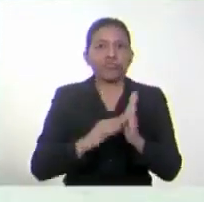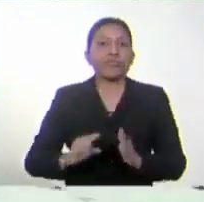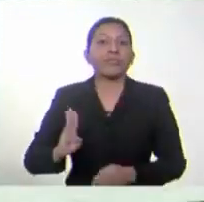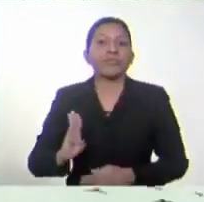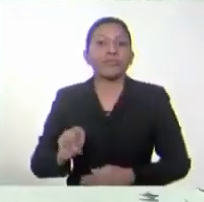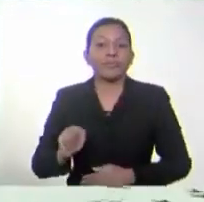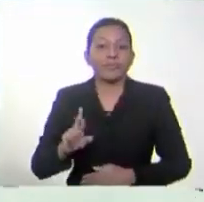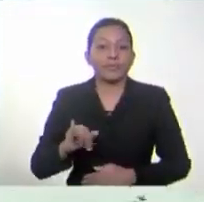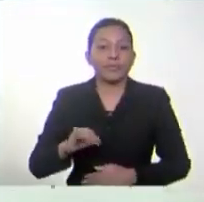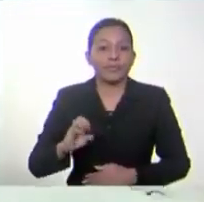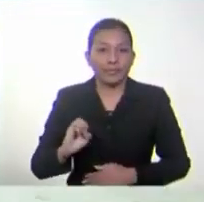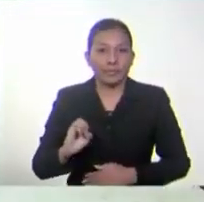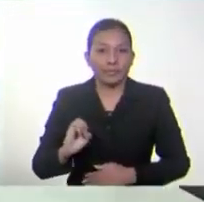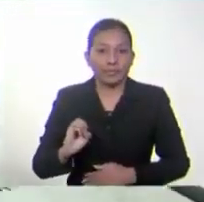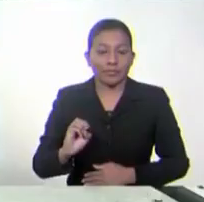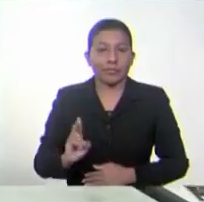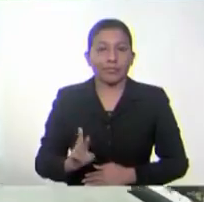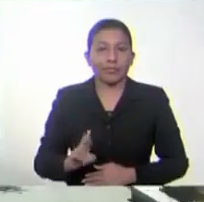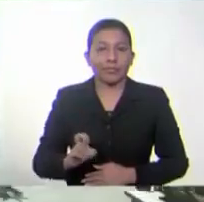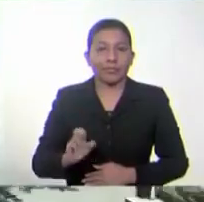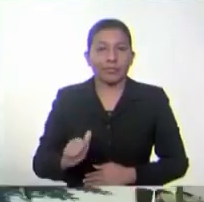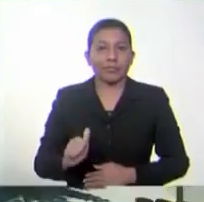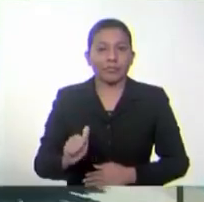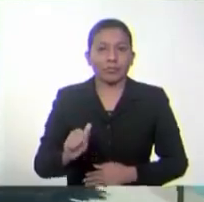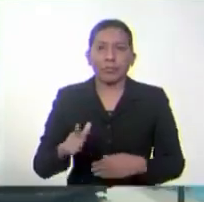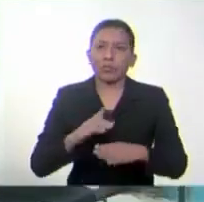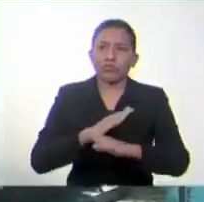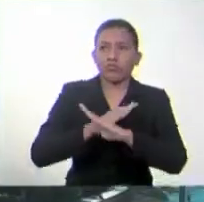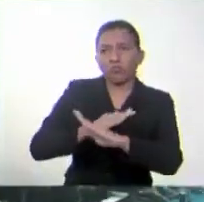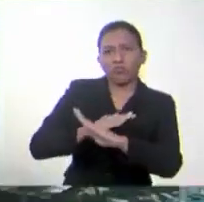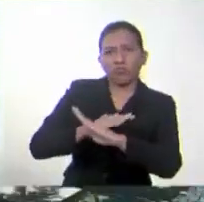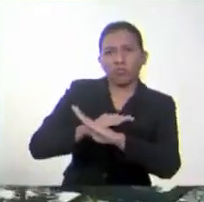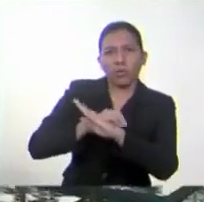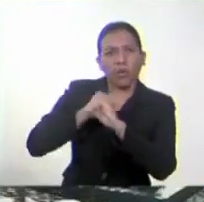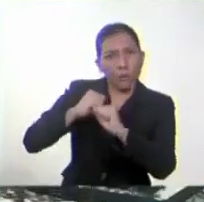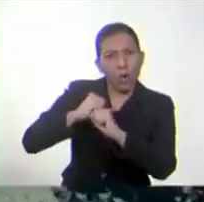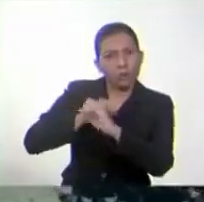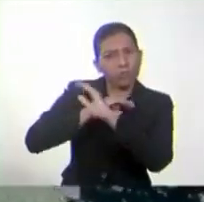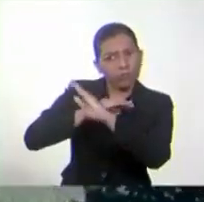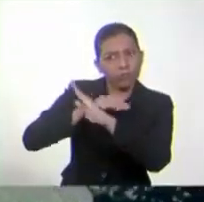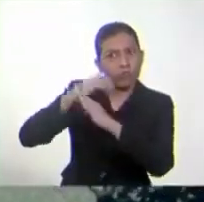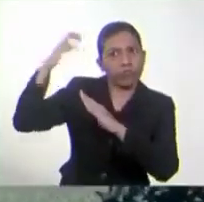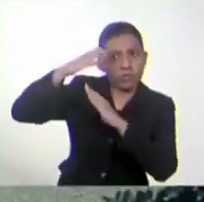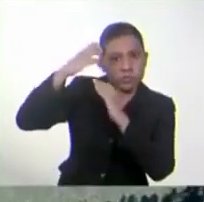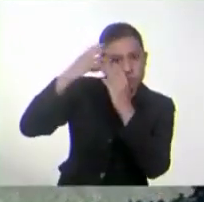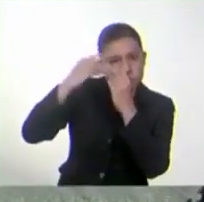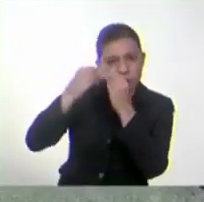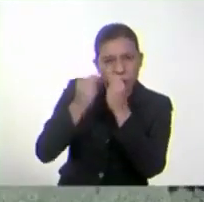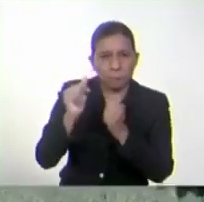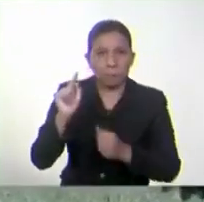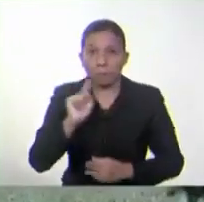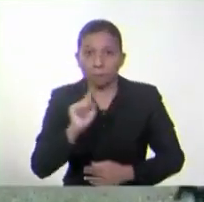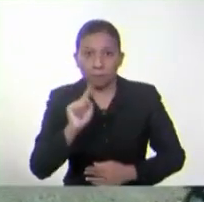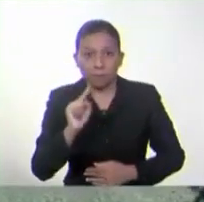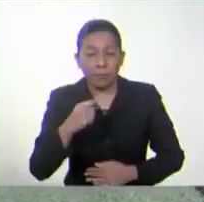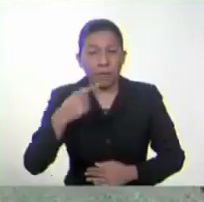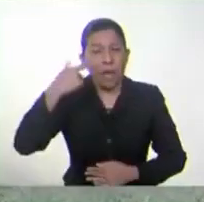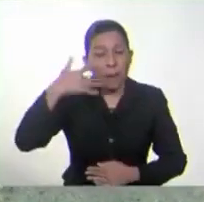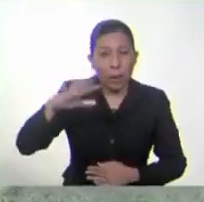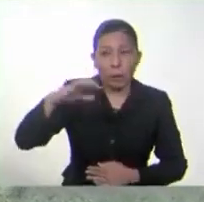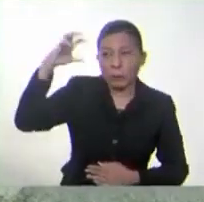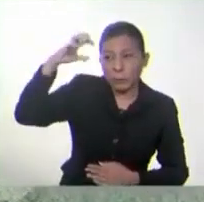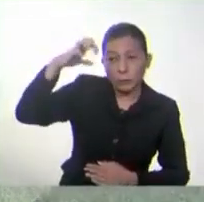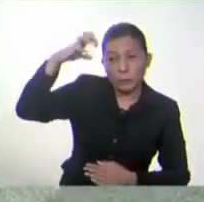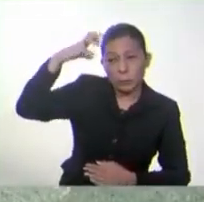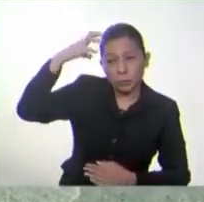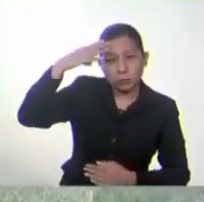ambas reaccionan entre sí para formar una capa insoluble de carbonato de bario. Si sobre ella cae lluvia ácida, se